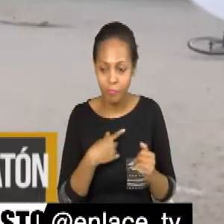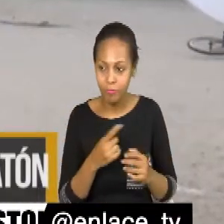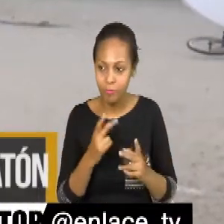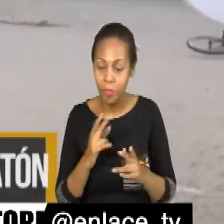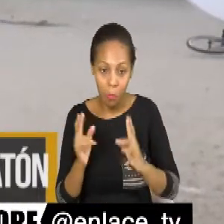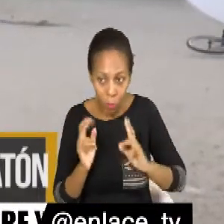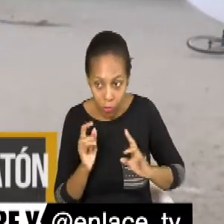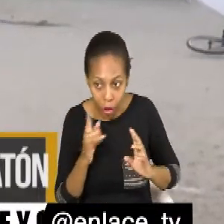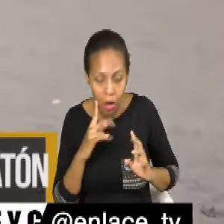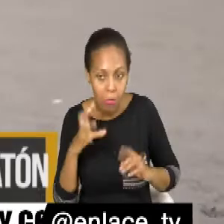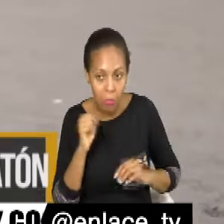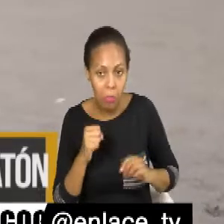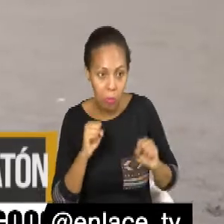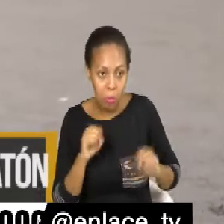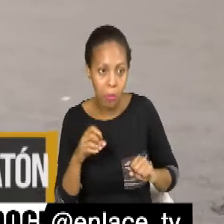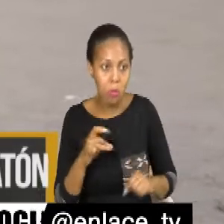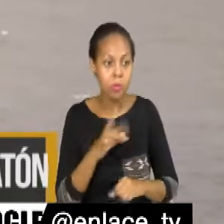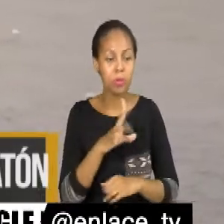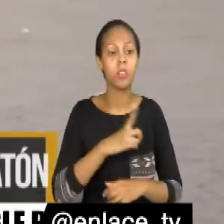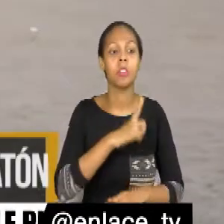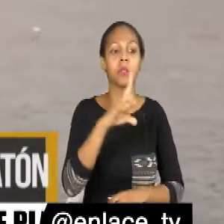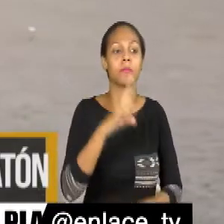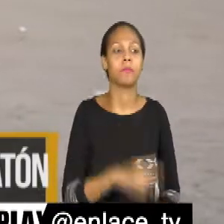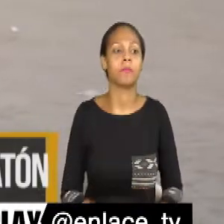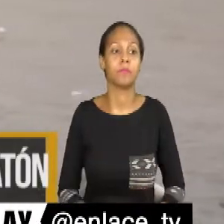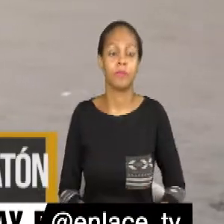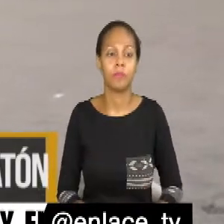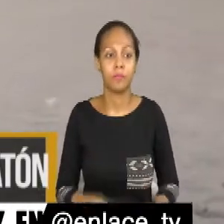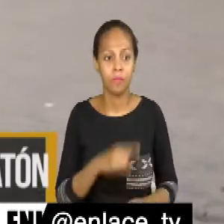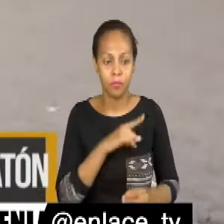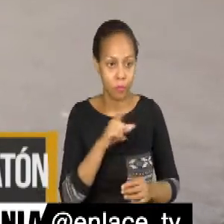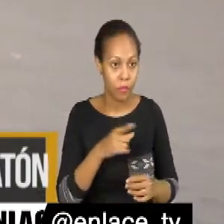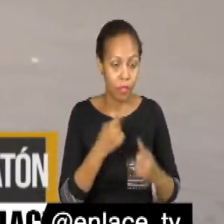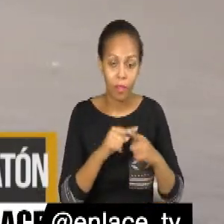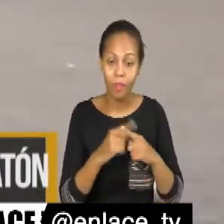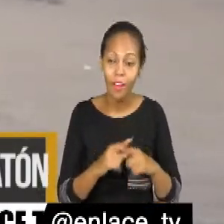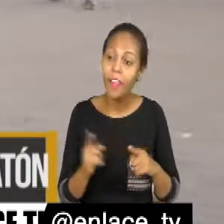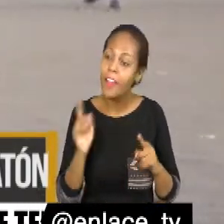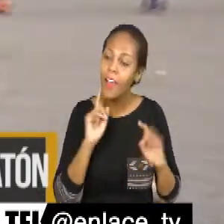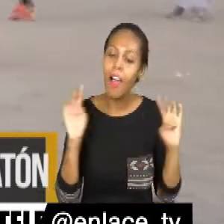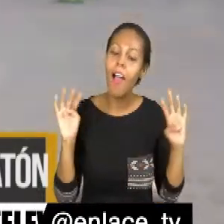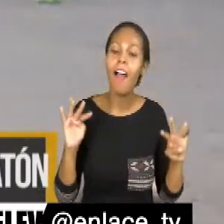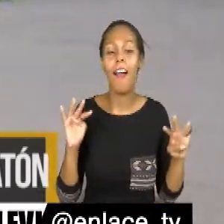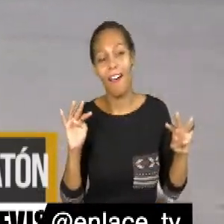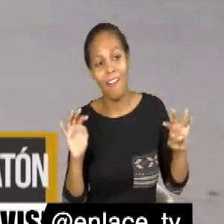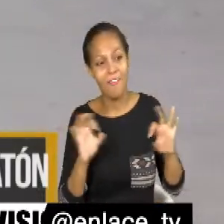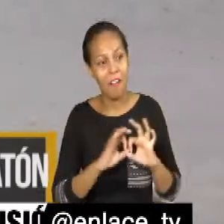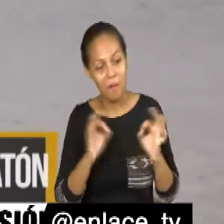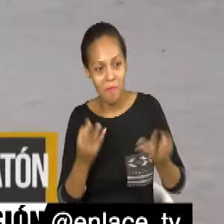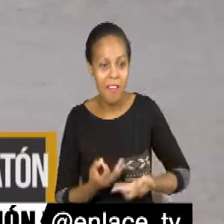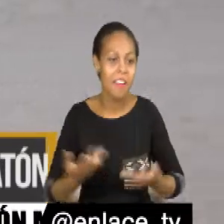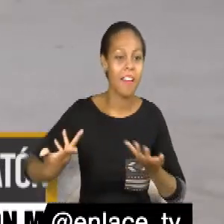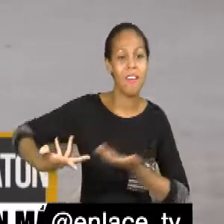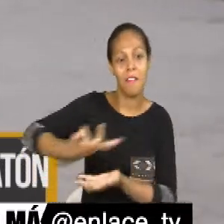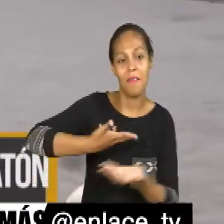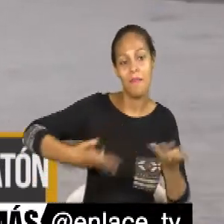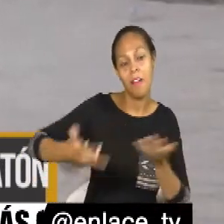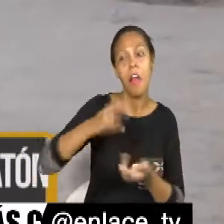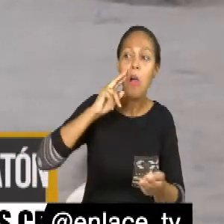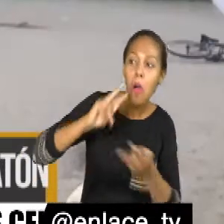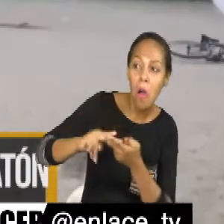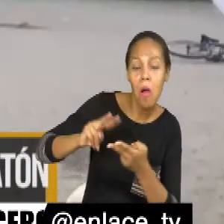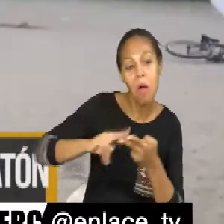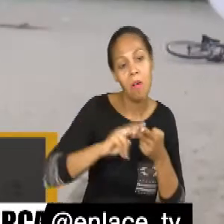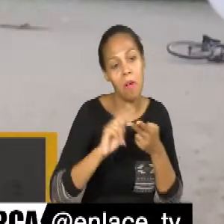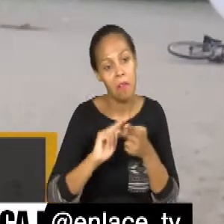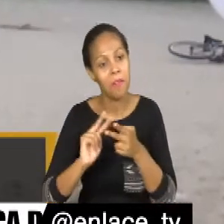liderazgo del campeonato. La familia es el centro de estos encuentros, uno de los objetivos es precisamente integrarse y conocer nuevas personas.